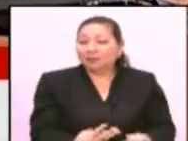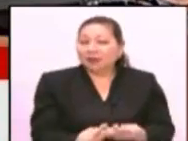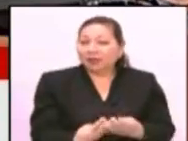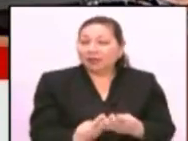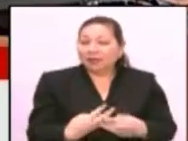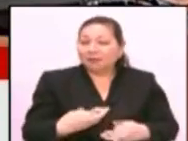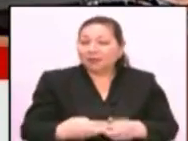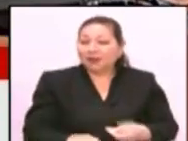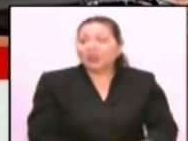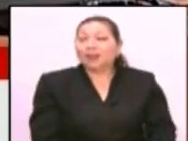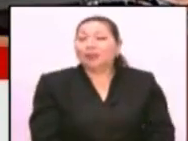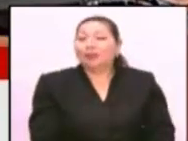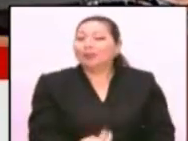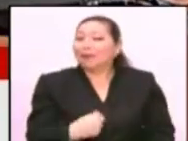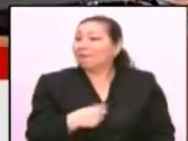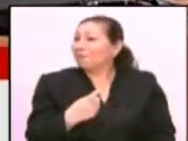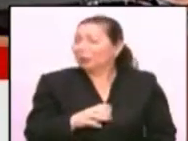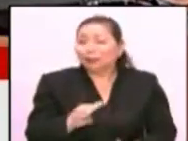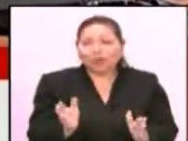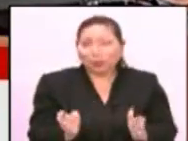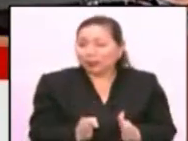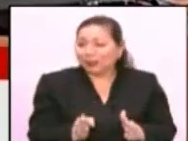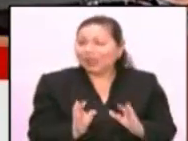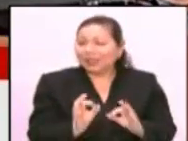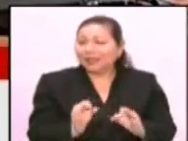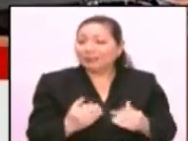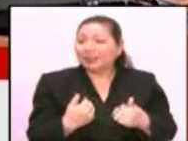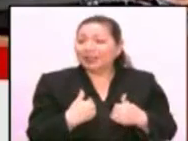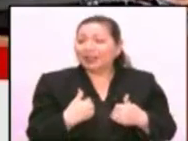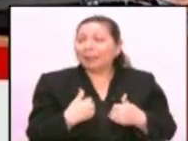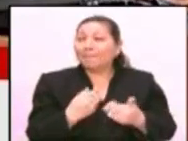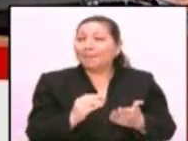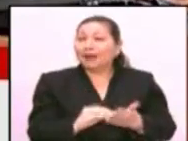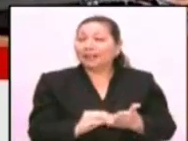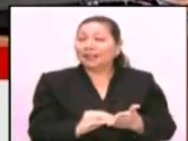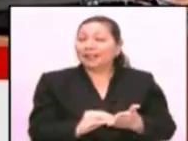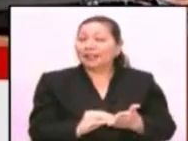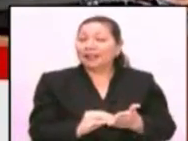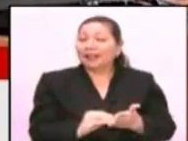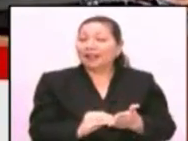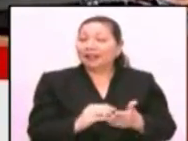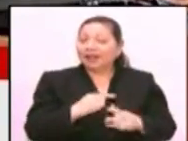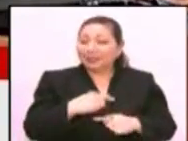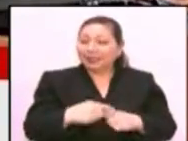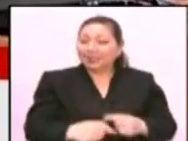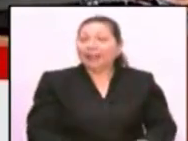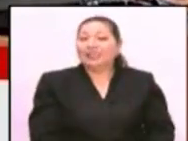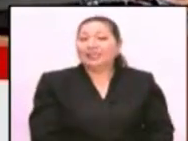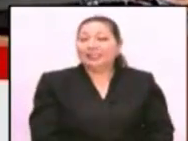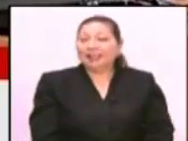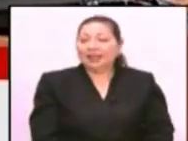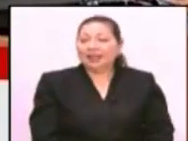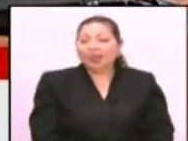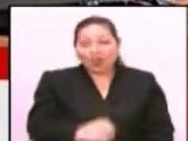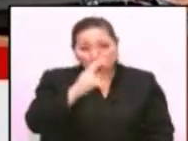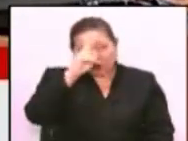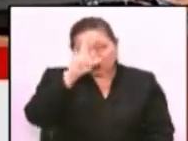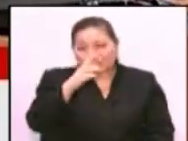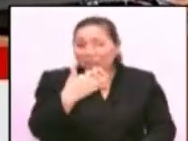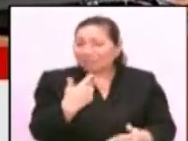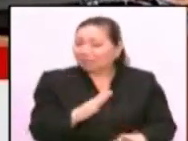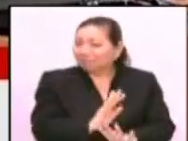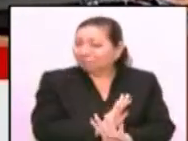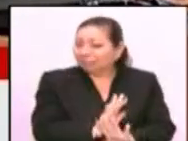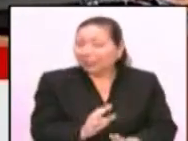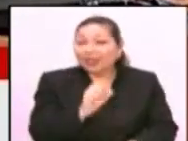productiva. Es la intervención nosotros, no para los talleres chiquitos que siempre vamos a mantener, sino de cara a hacerlo ya el ciclo de producción. Cusco está listo